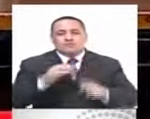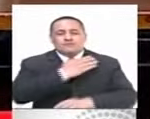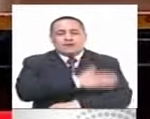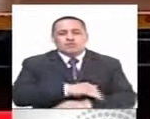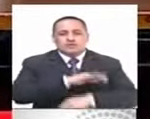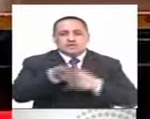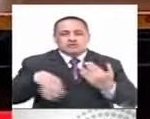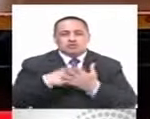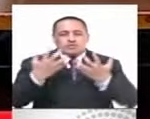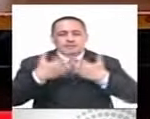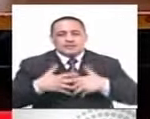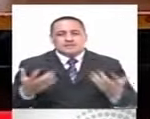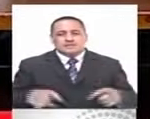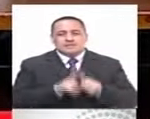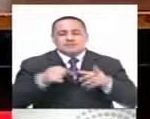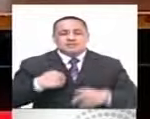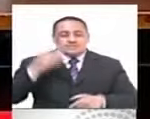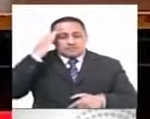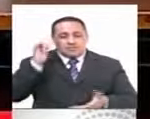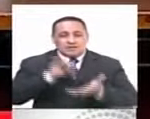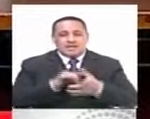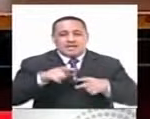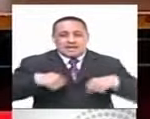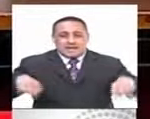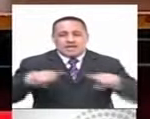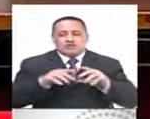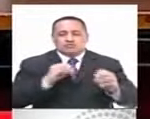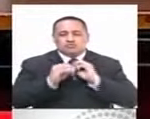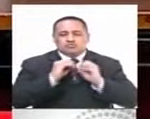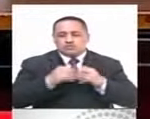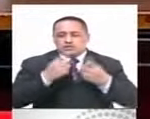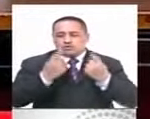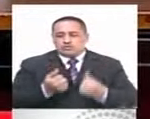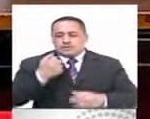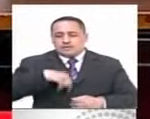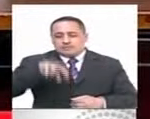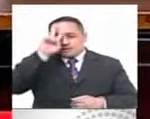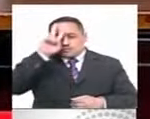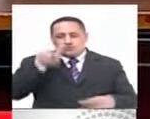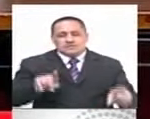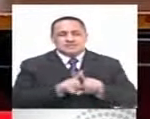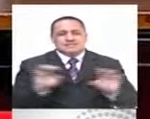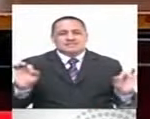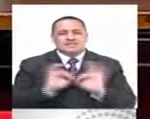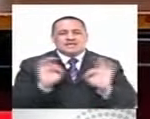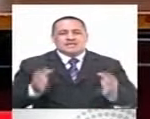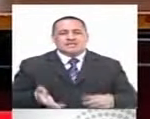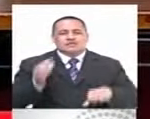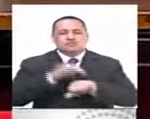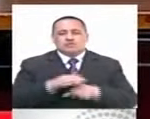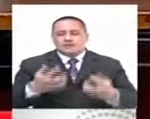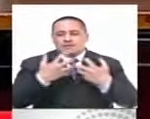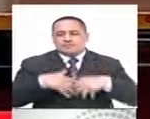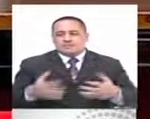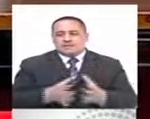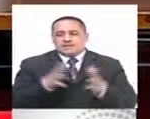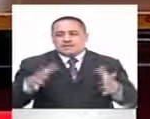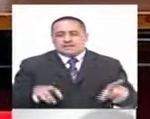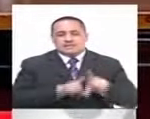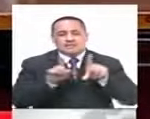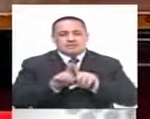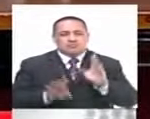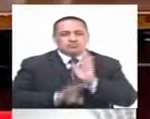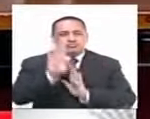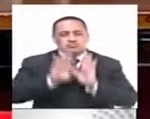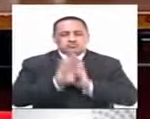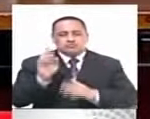de los microempresarios, que sabemos que son ellos los que sostienen la economía de nuestro país. Nada con respecto a la microempresa, a los